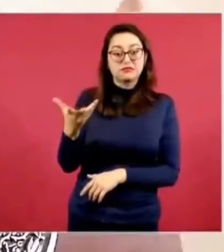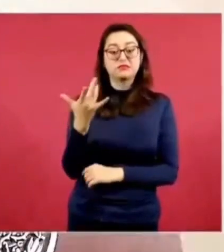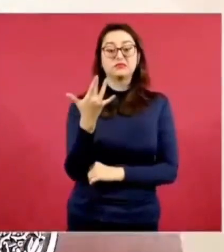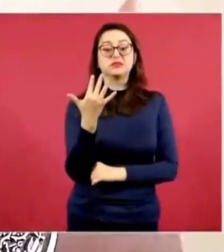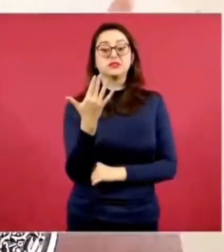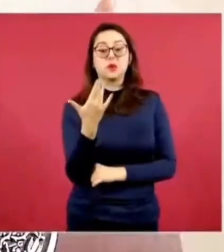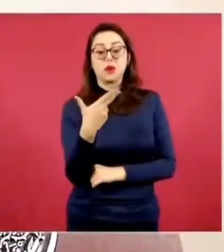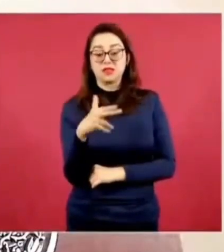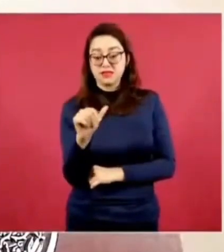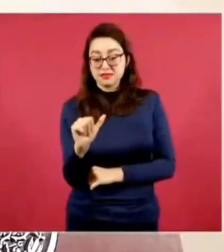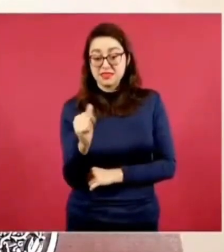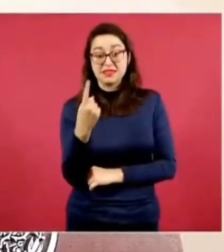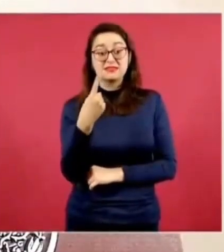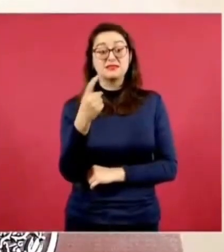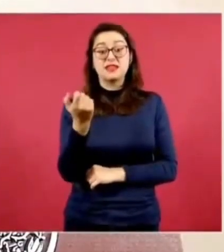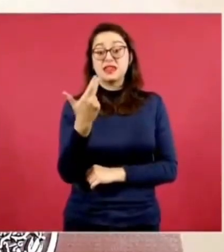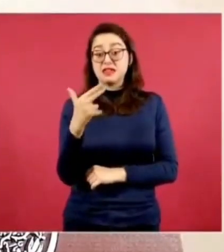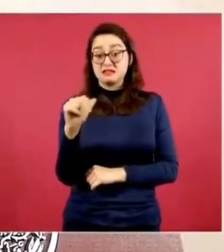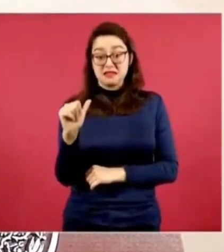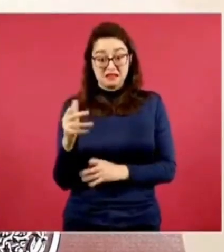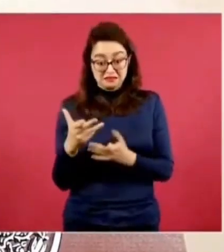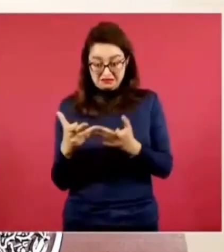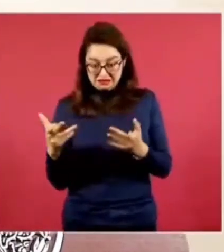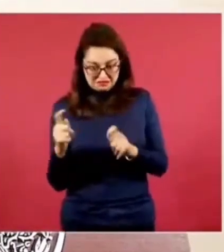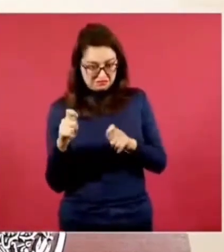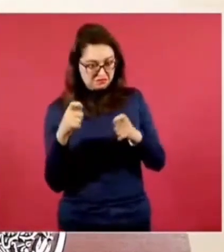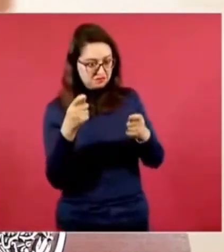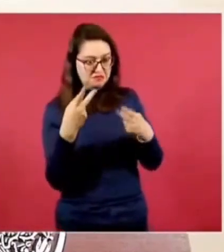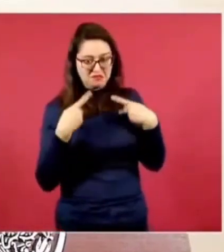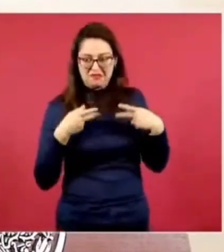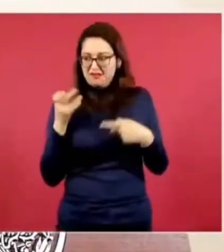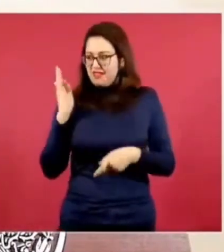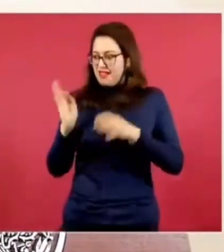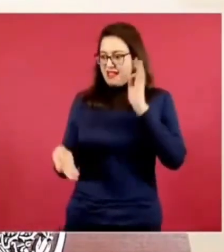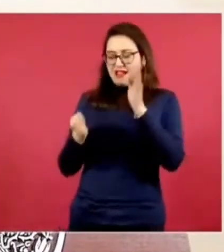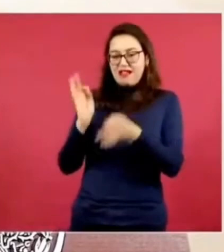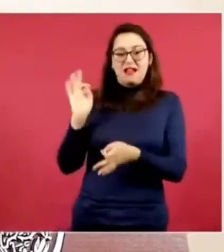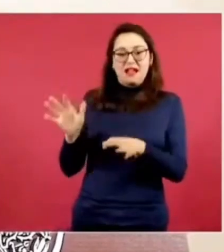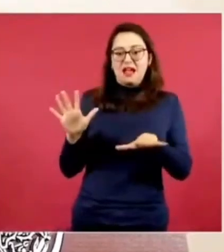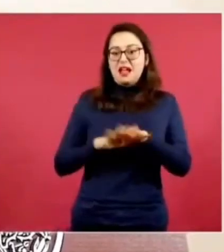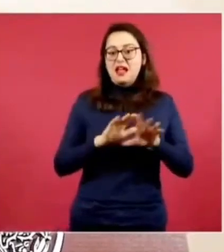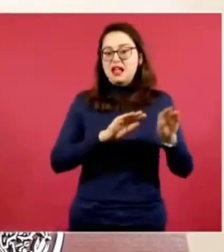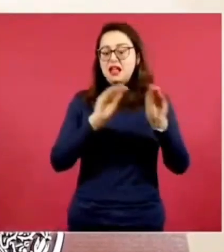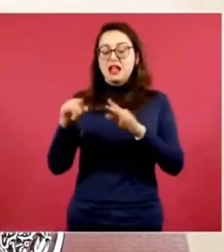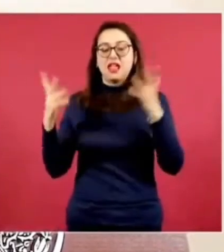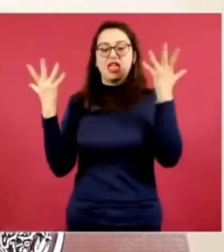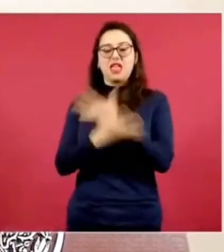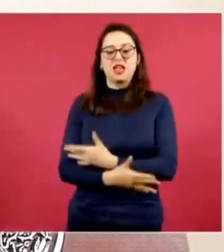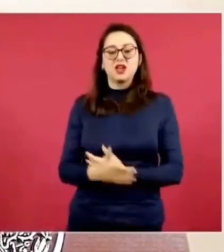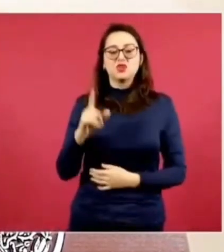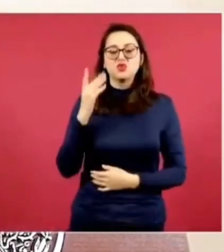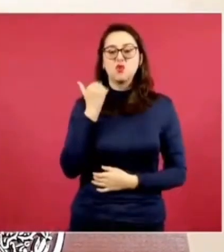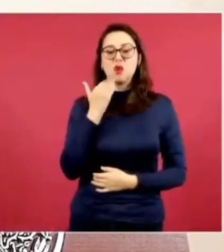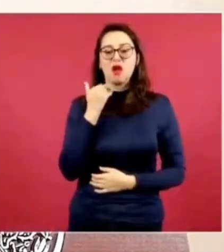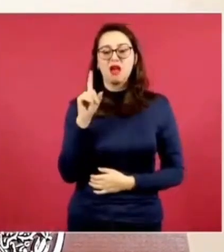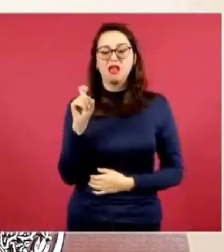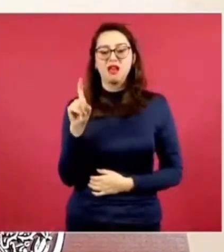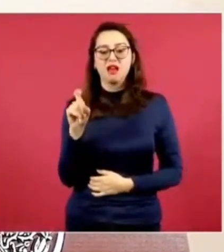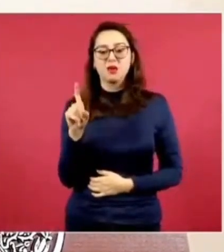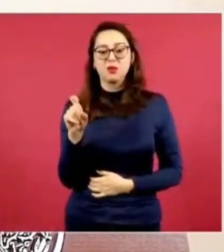había agua entonces se sufrió mucho y